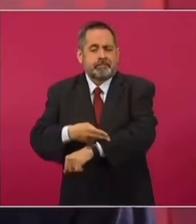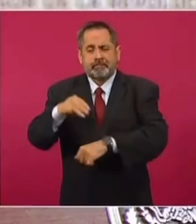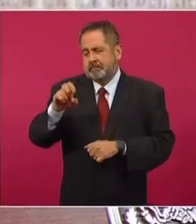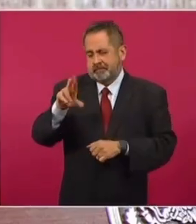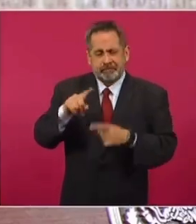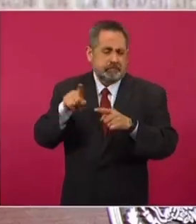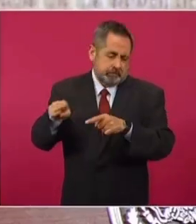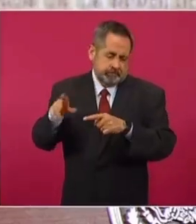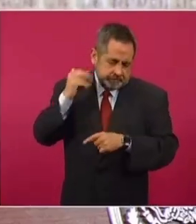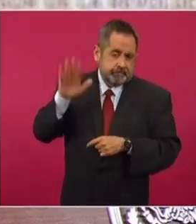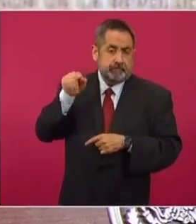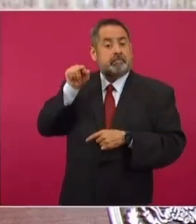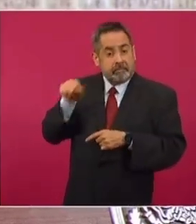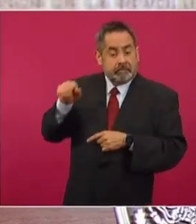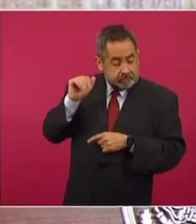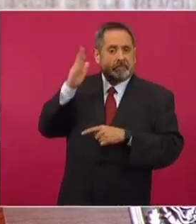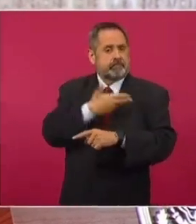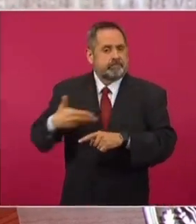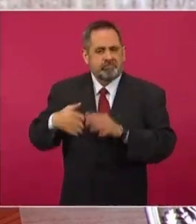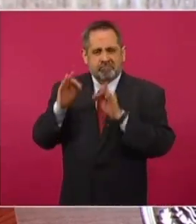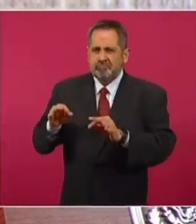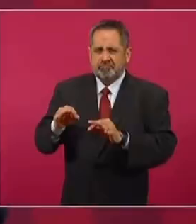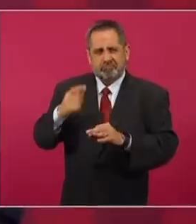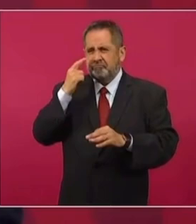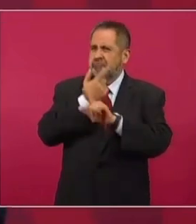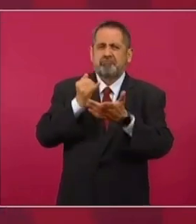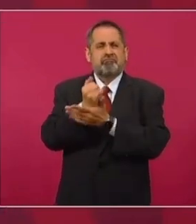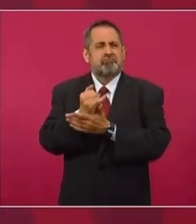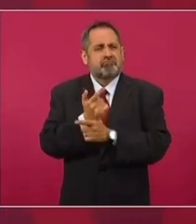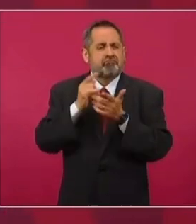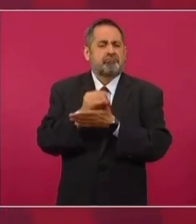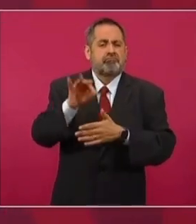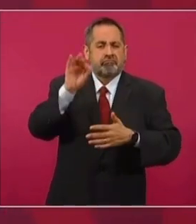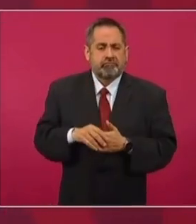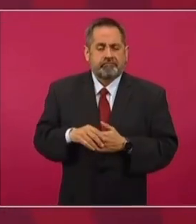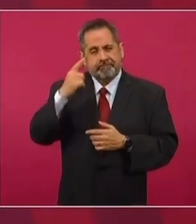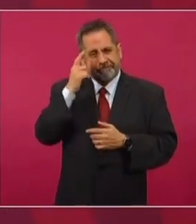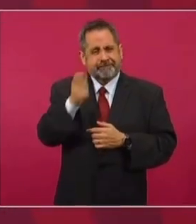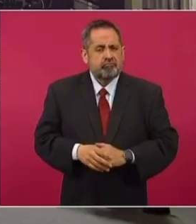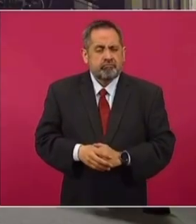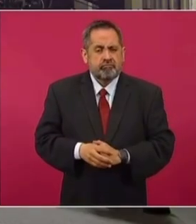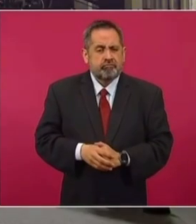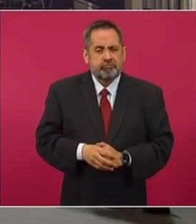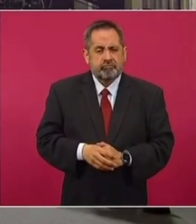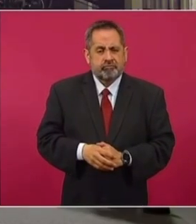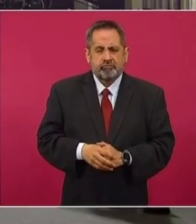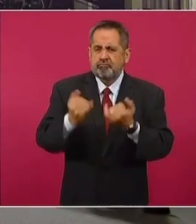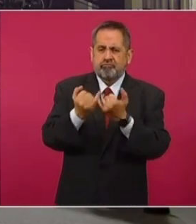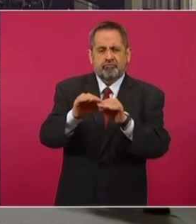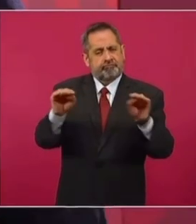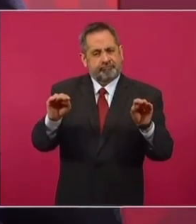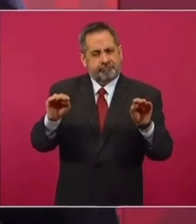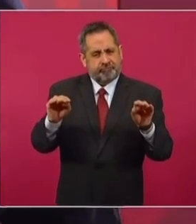presidente, ese presidente más demócrata que ha habido. Decía, un pie de justicia. De igualdad.